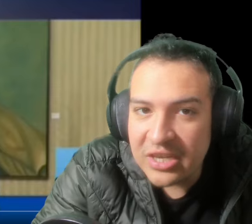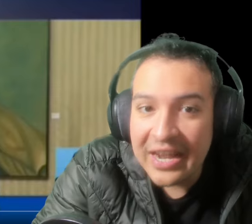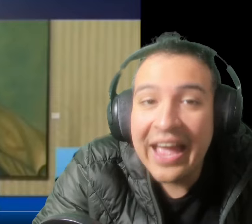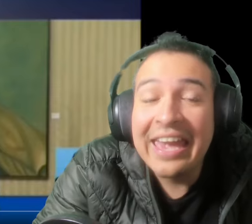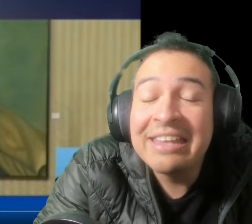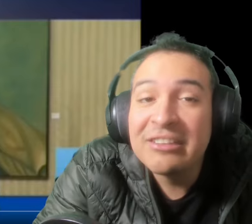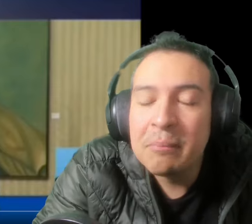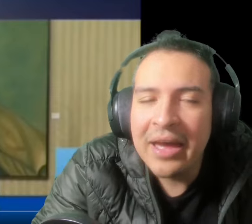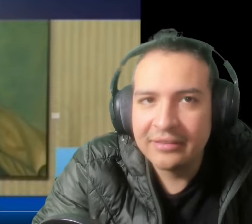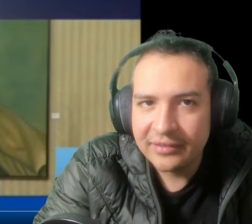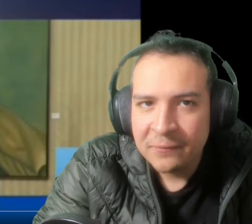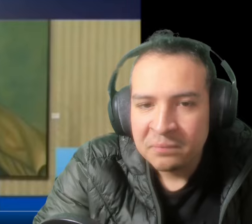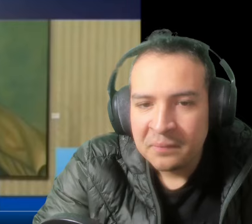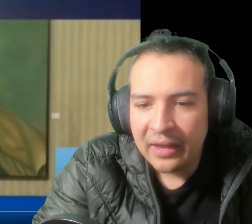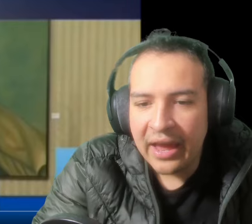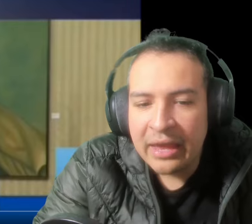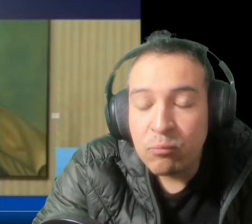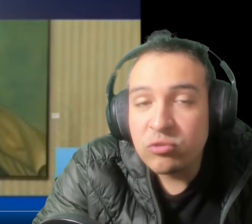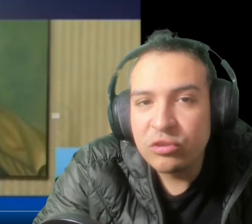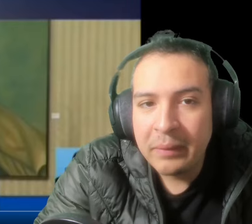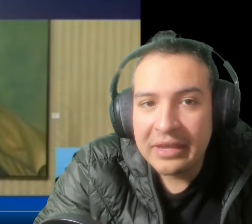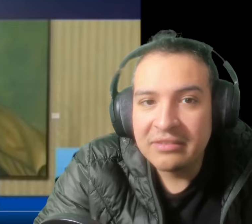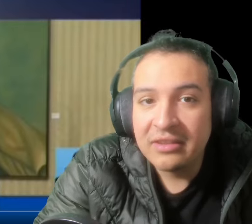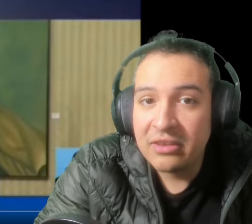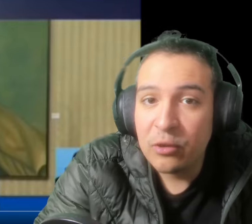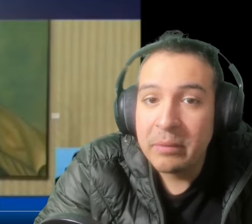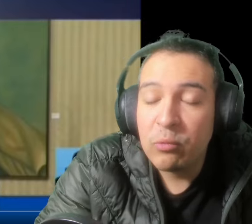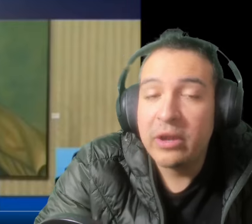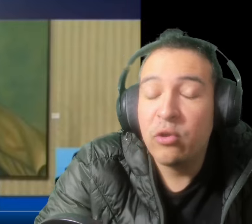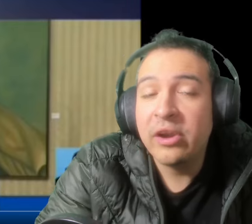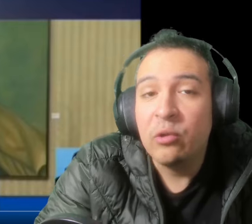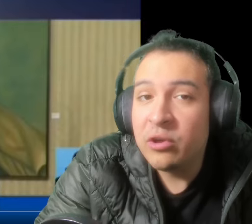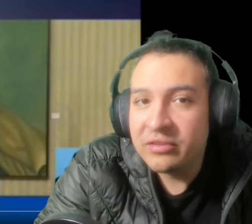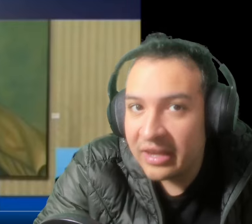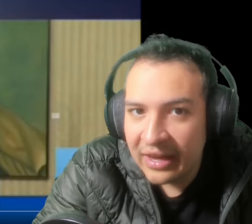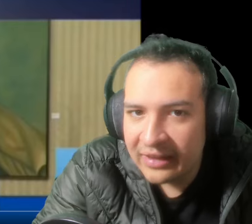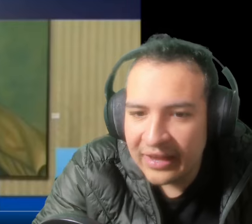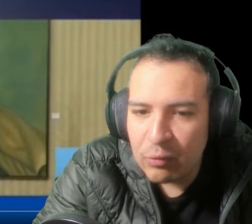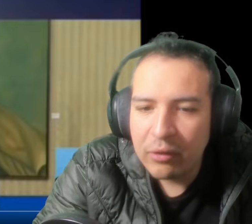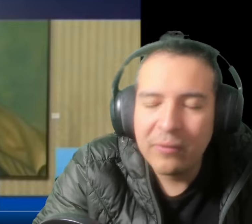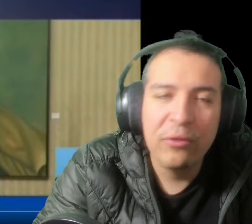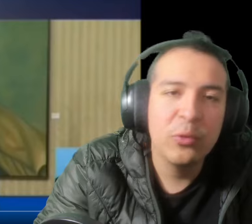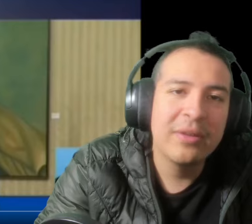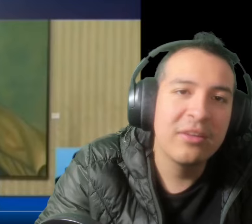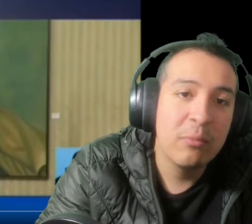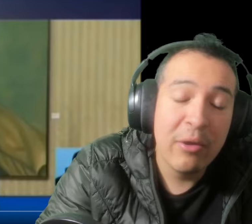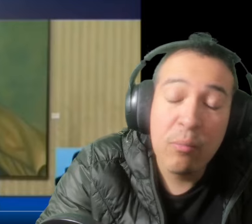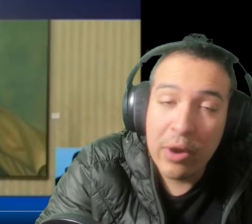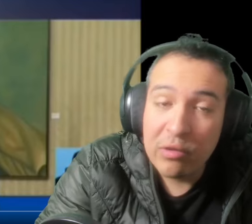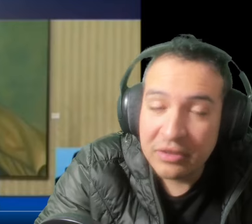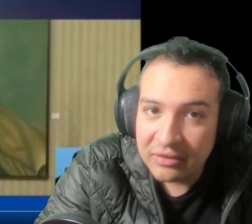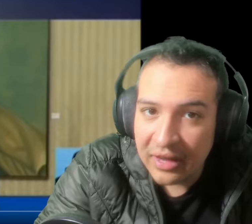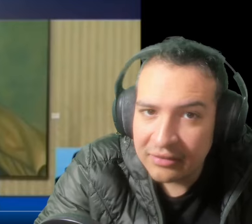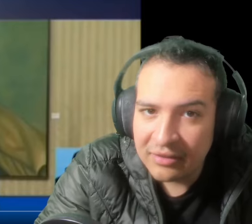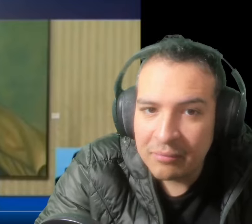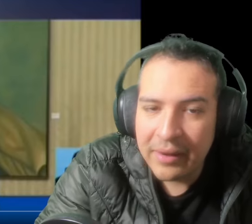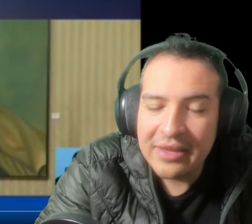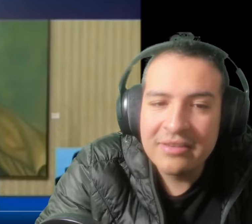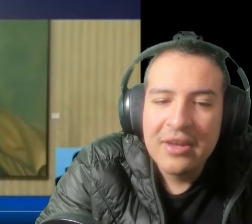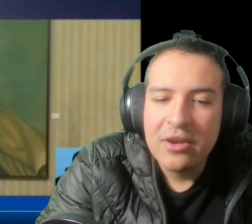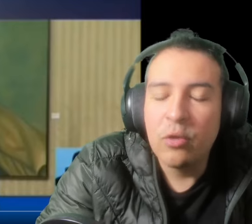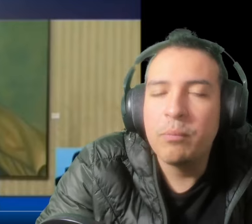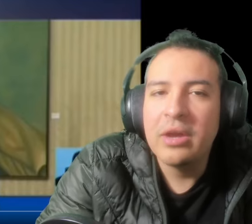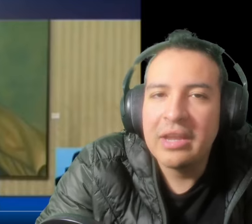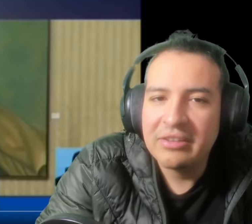por china es más hay muchos países entre ellos Perú que no reconocen a Taiwán cuando tú vas a tomar un vuelo hacia hacia ese